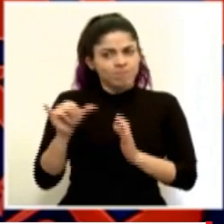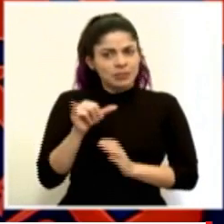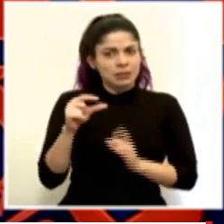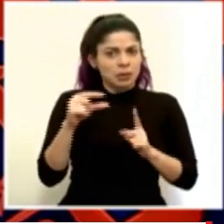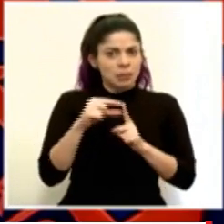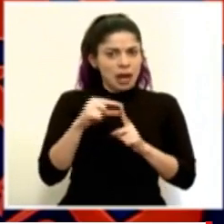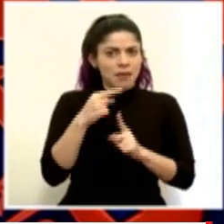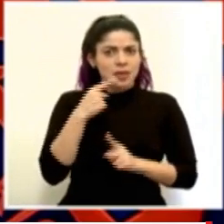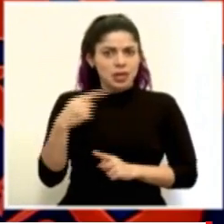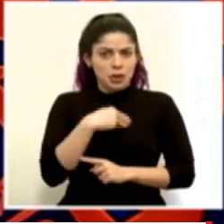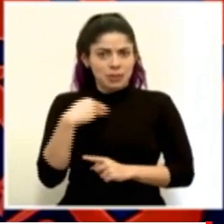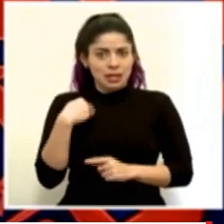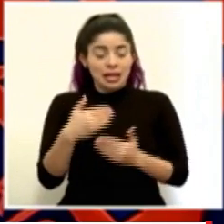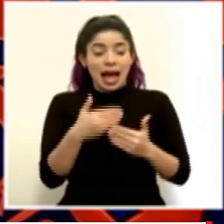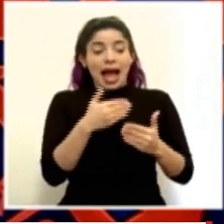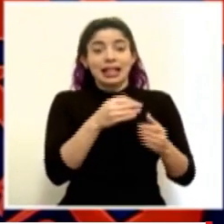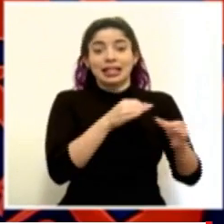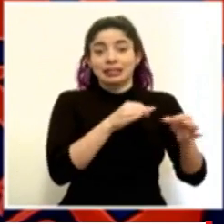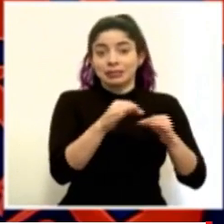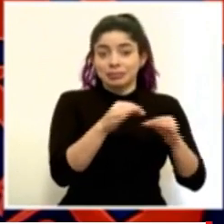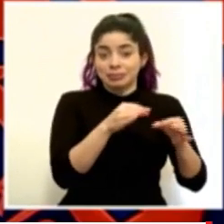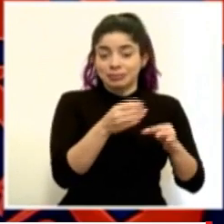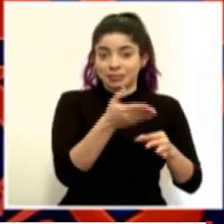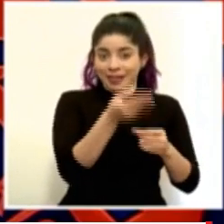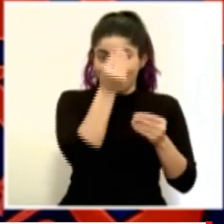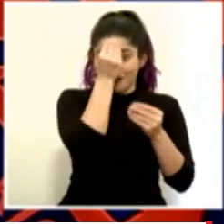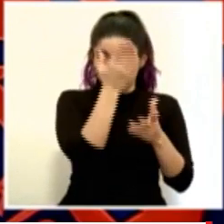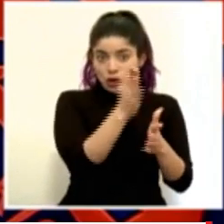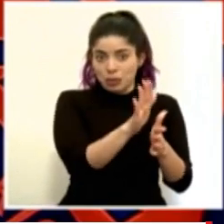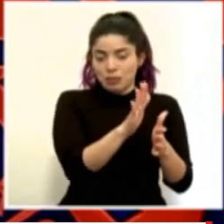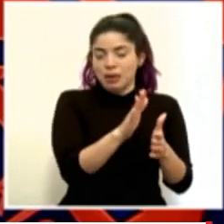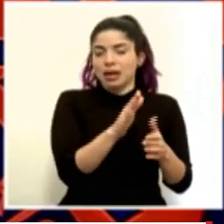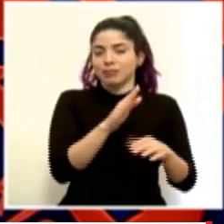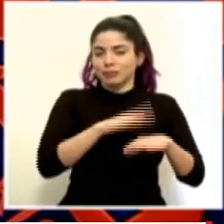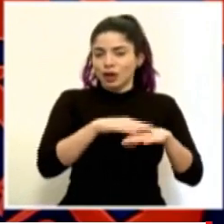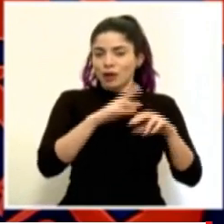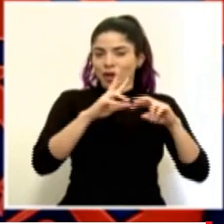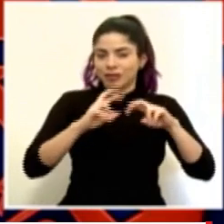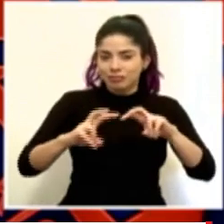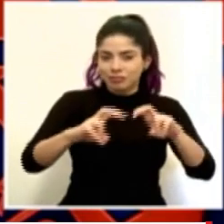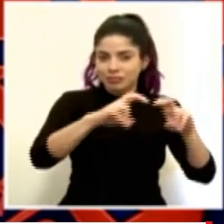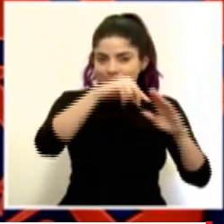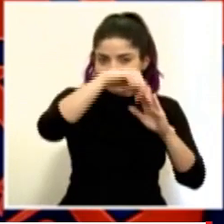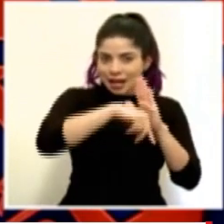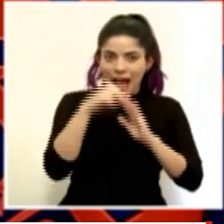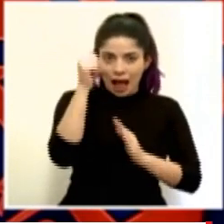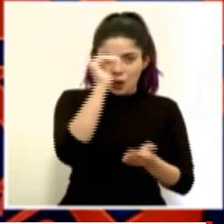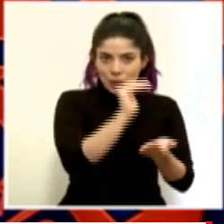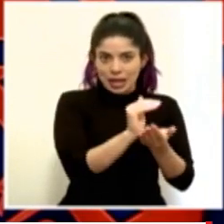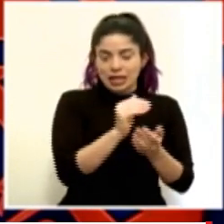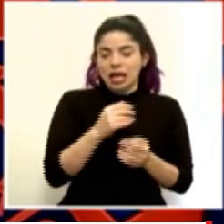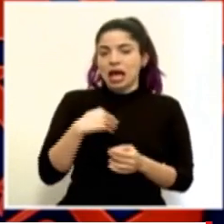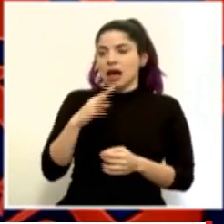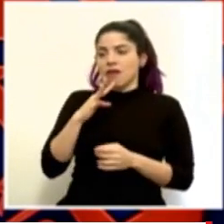del ministro antes de entrar a el informe preliminar sobre el tamizaje de Alajuelita.